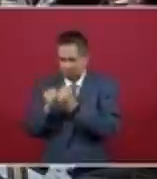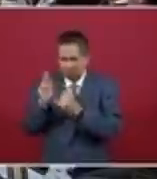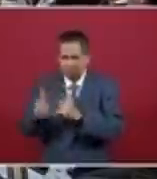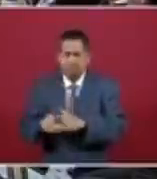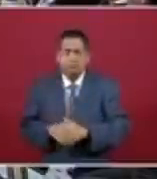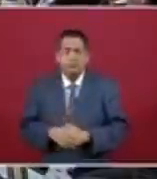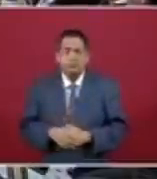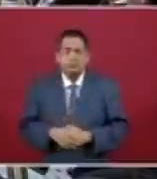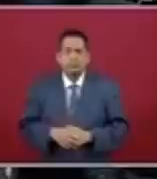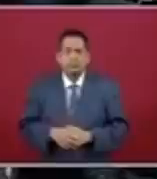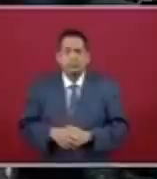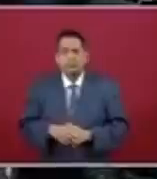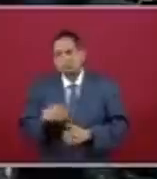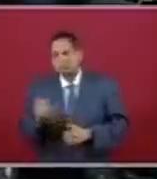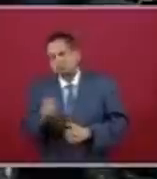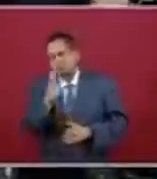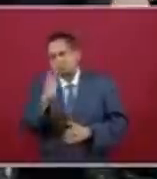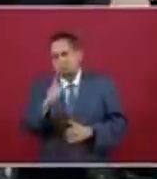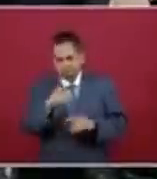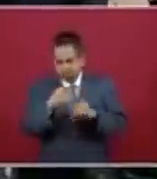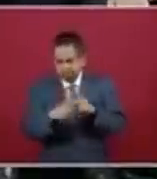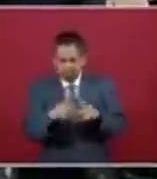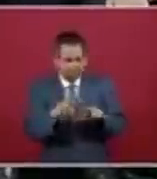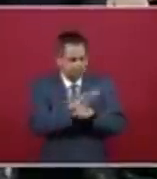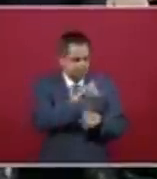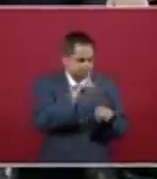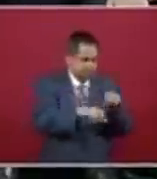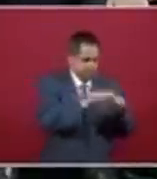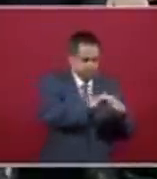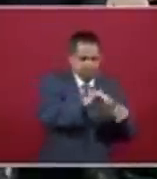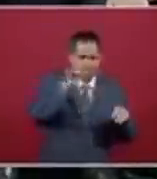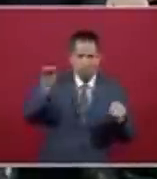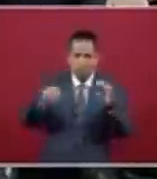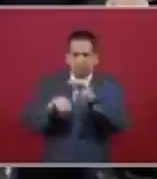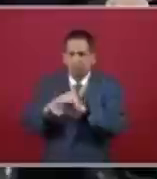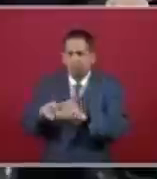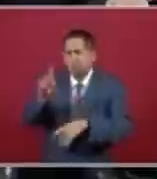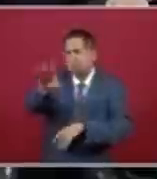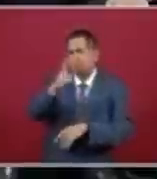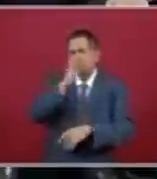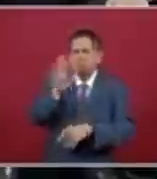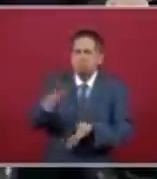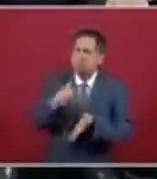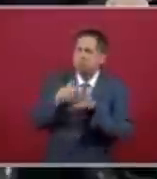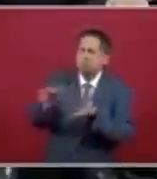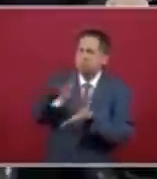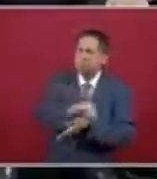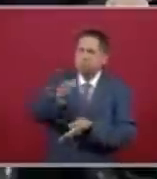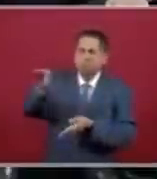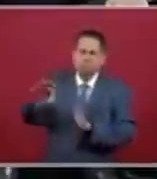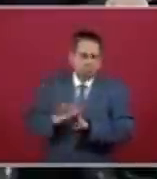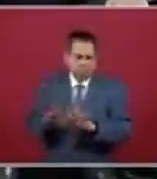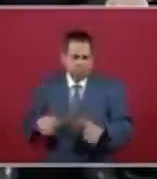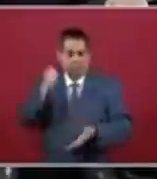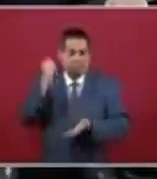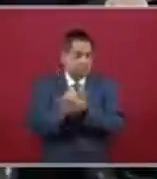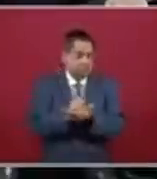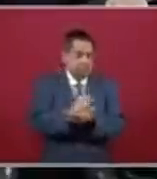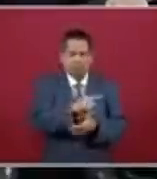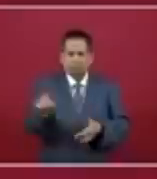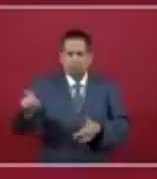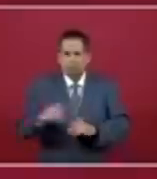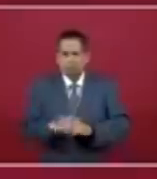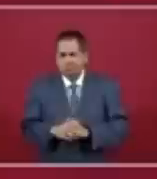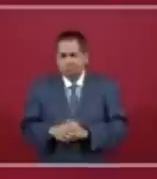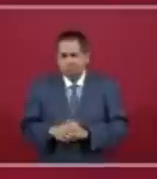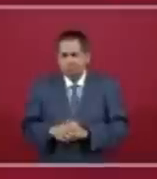empezó el desalojo de los internos o cuándo va a empezar? No me gusta la palabra desalojo. Bueno, nada por la fuerza. El traslado. Todo no,